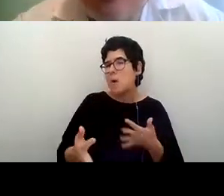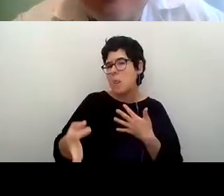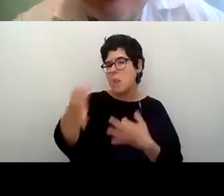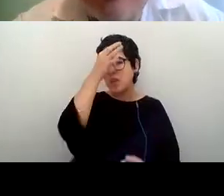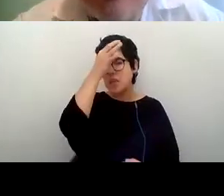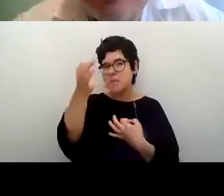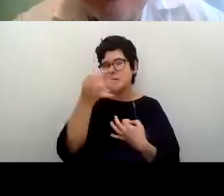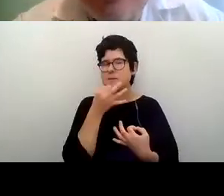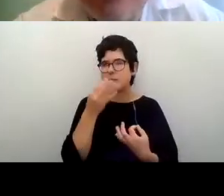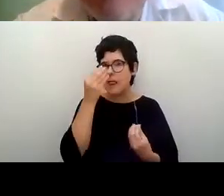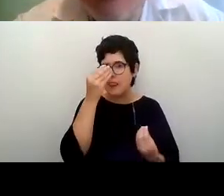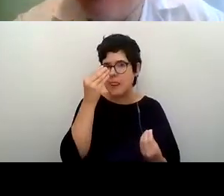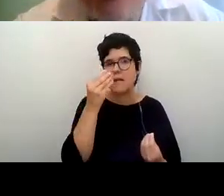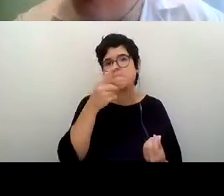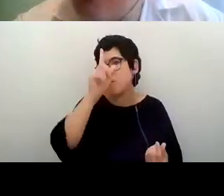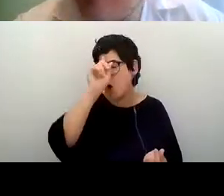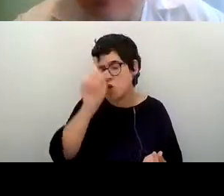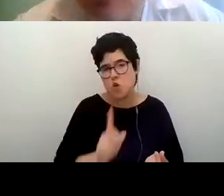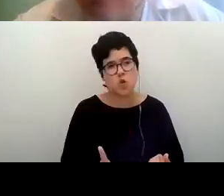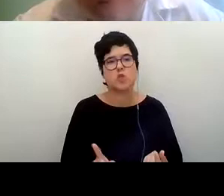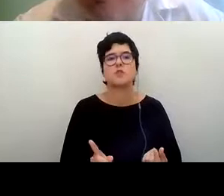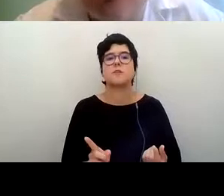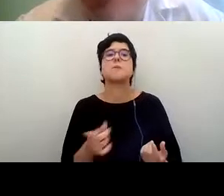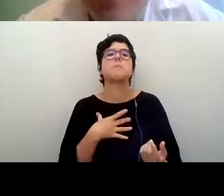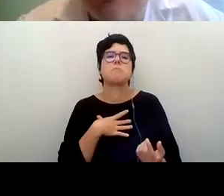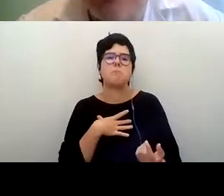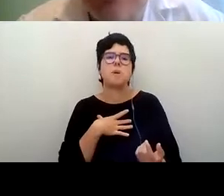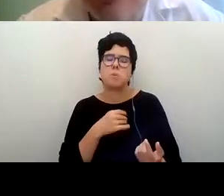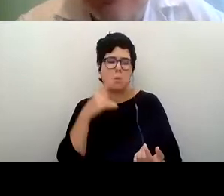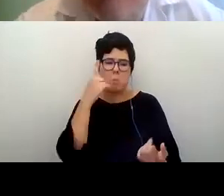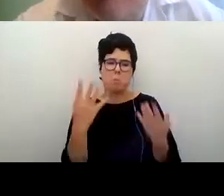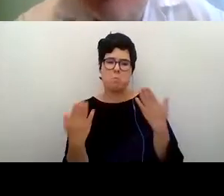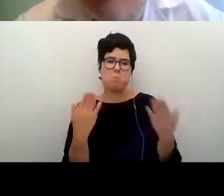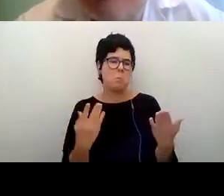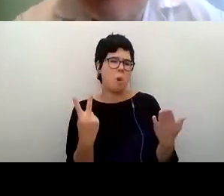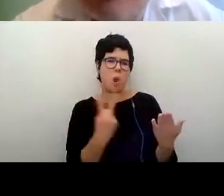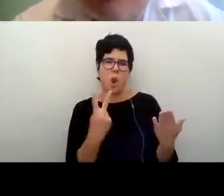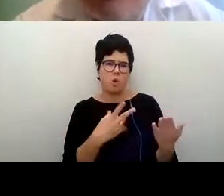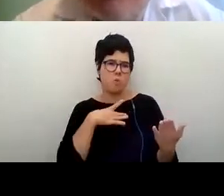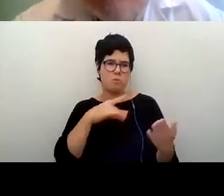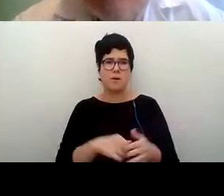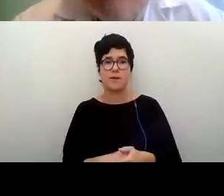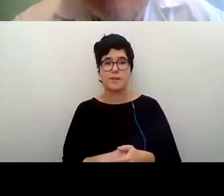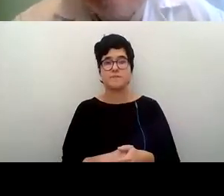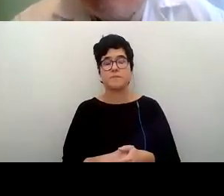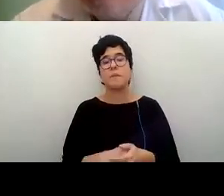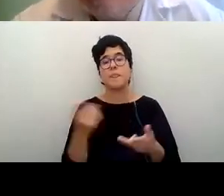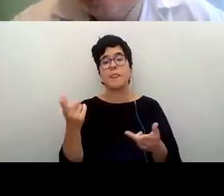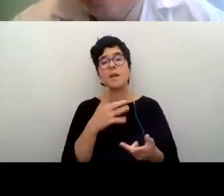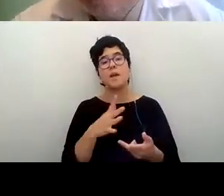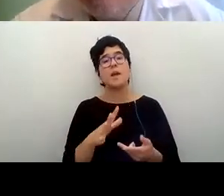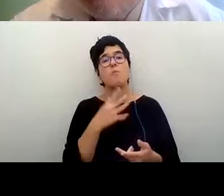yo hasta ahora, pero hasta donde yo sé cualquiera de los dos son válidos. Sí, si no tenemos nuestra línea de deporte específica